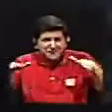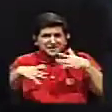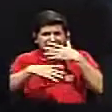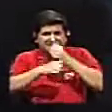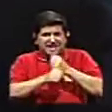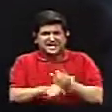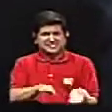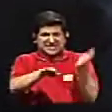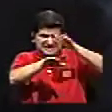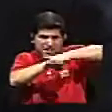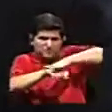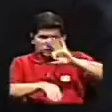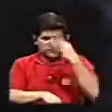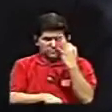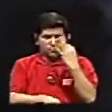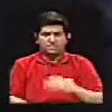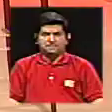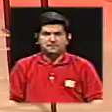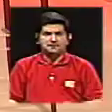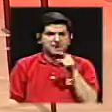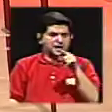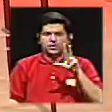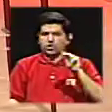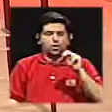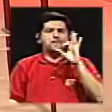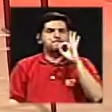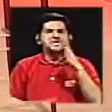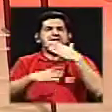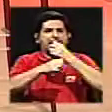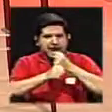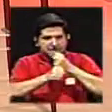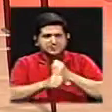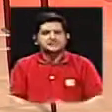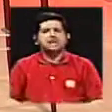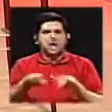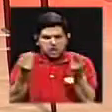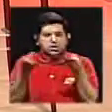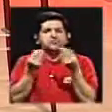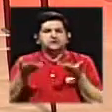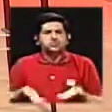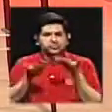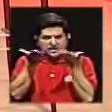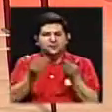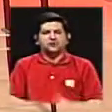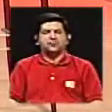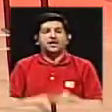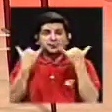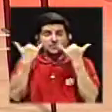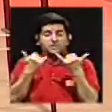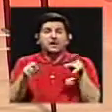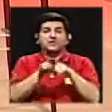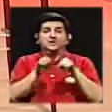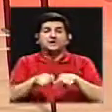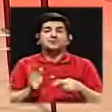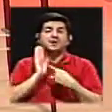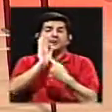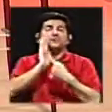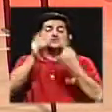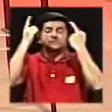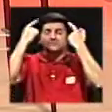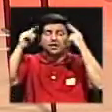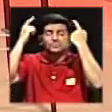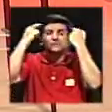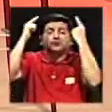hecha truculentamente, lo que está es bien hecha y va a dar resultado, porque además ahora nos la están afamando. Cuando tres